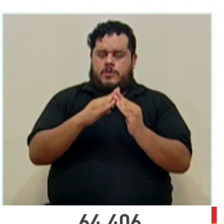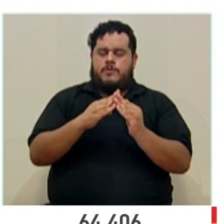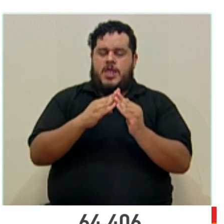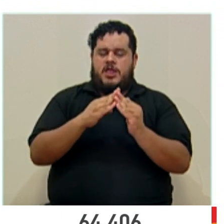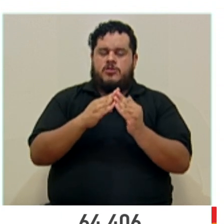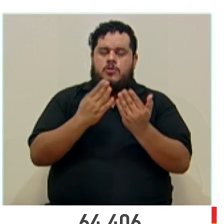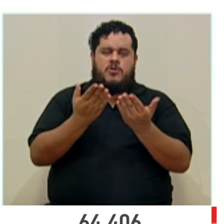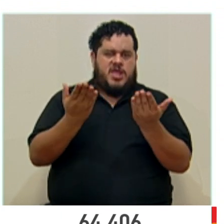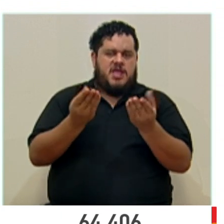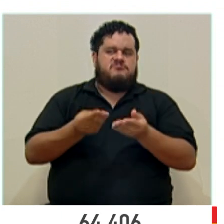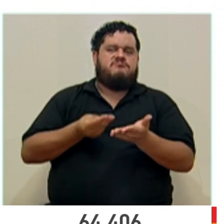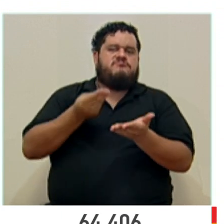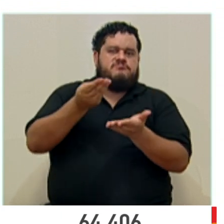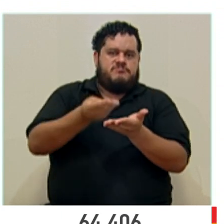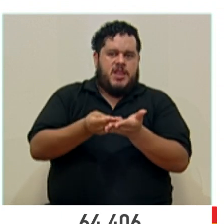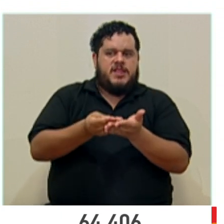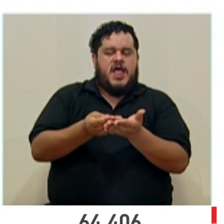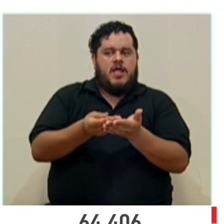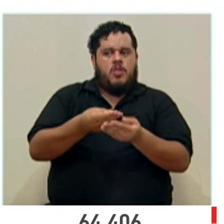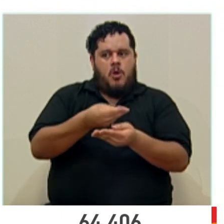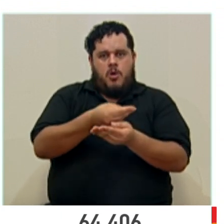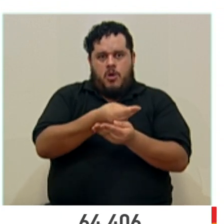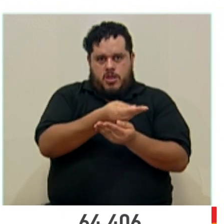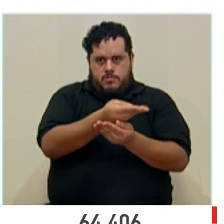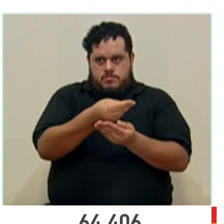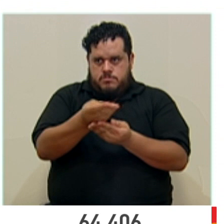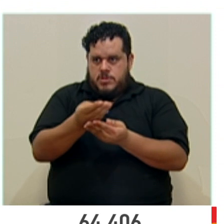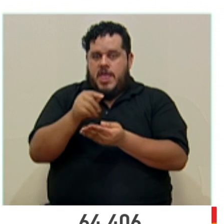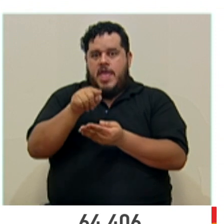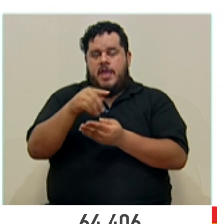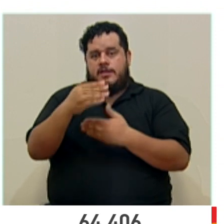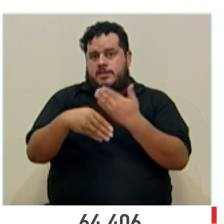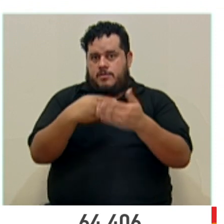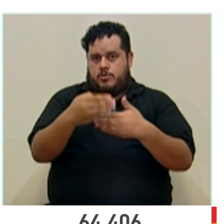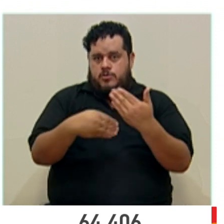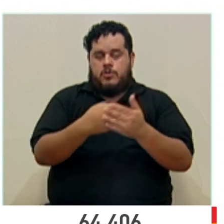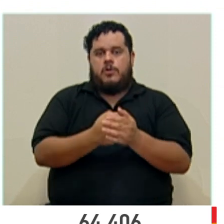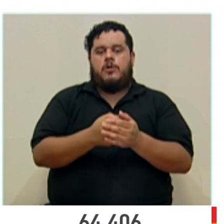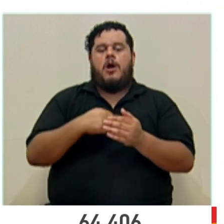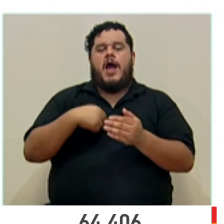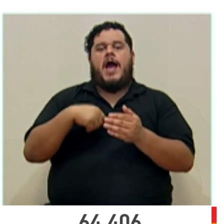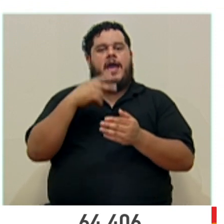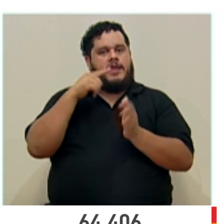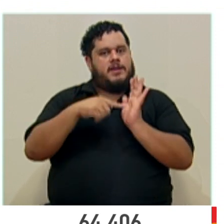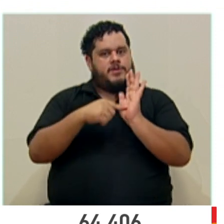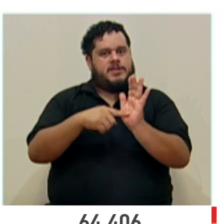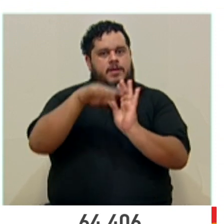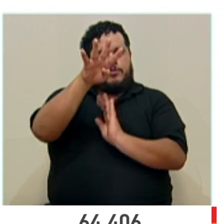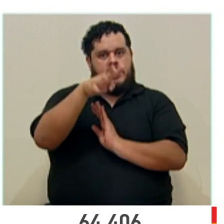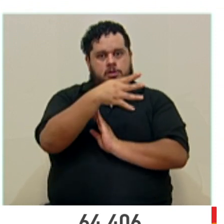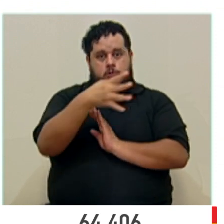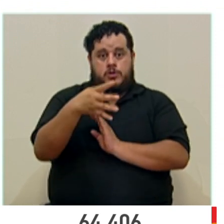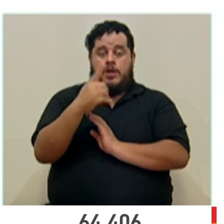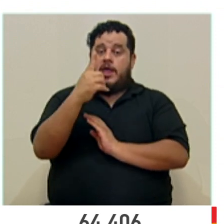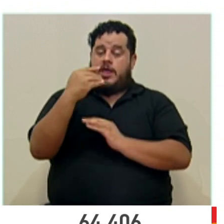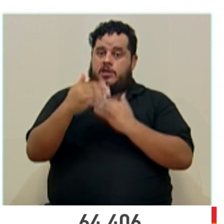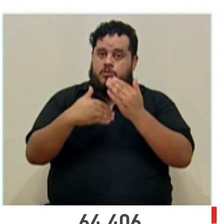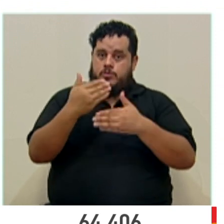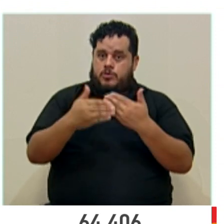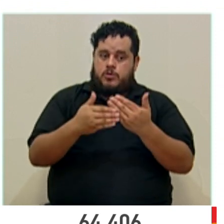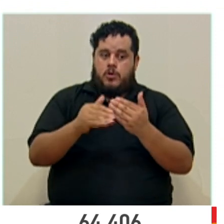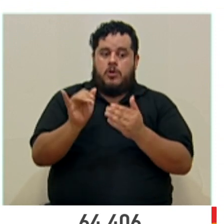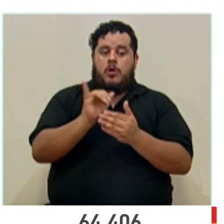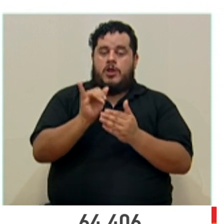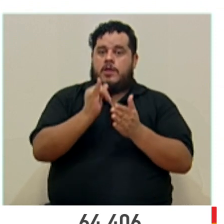estará aportando ese protocolo. Ahí les presentamos el cronograma, pues es un protocolo que también